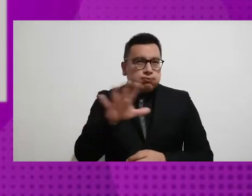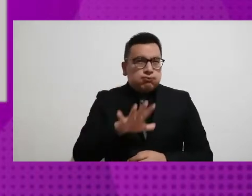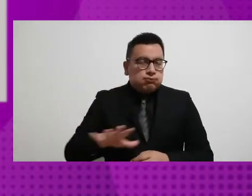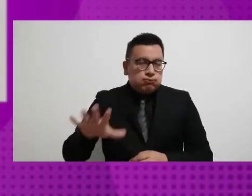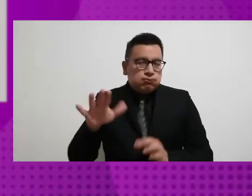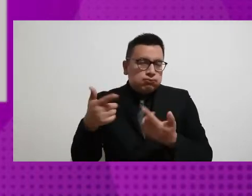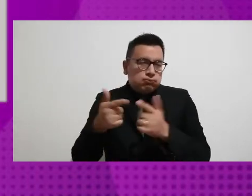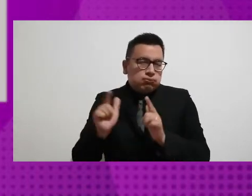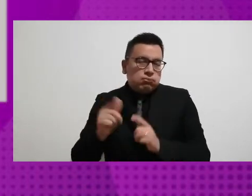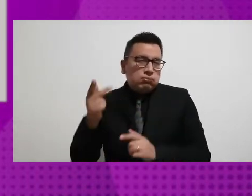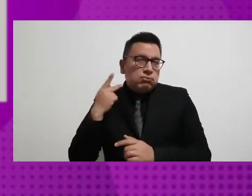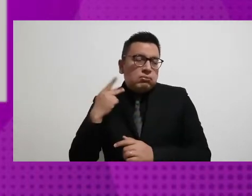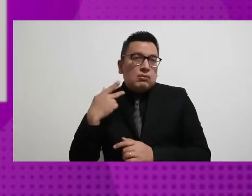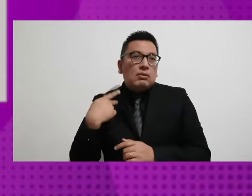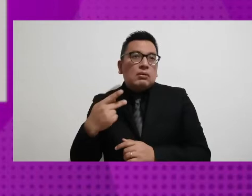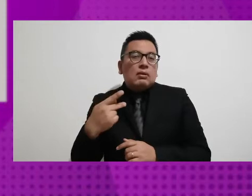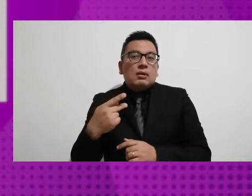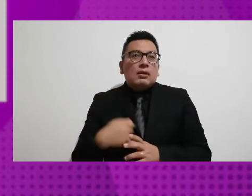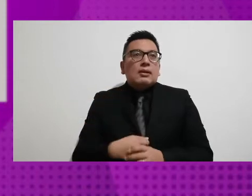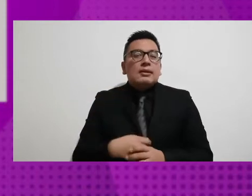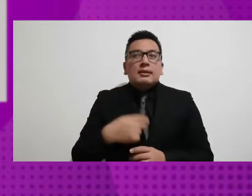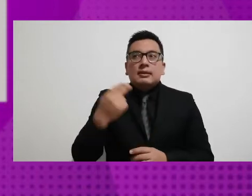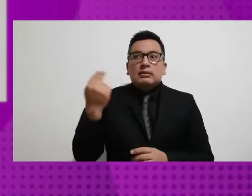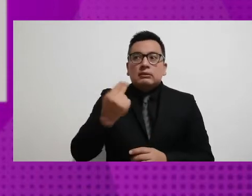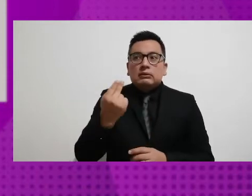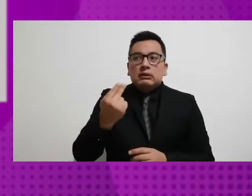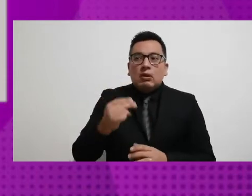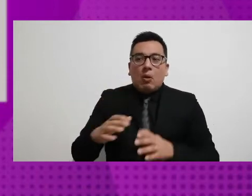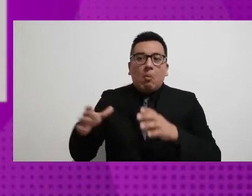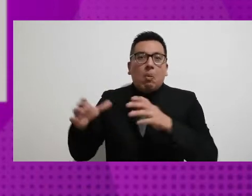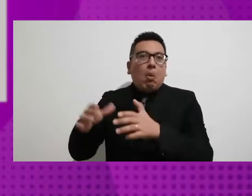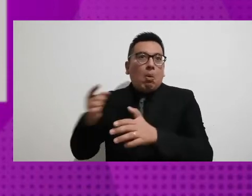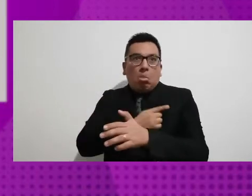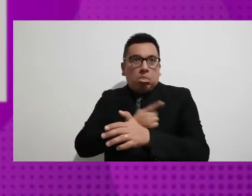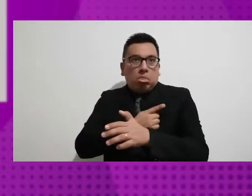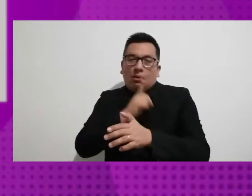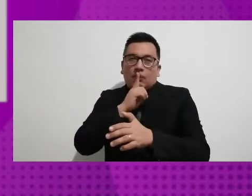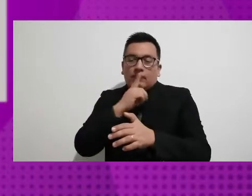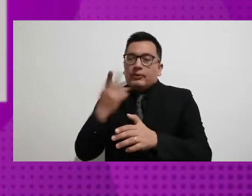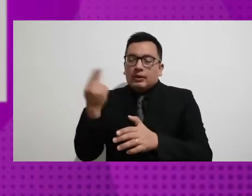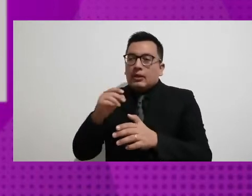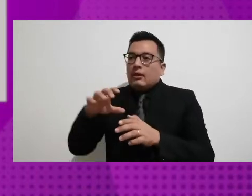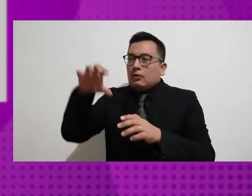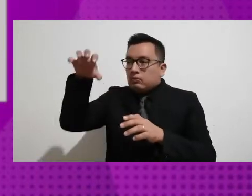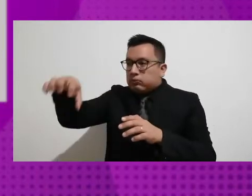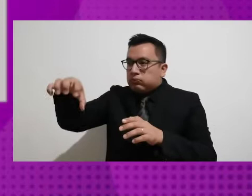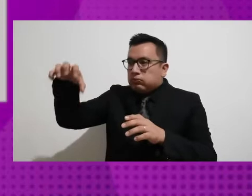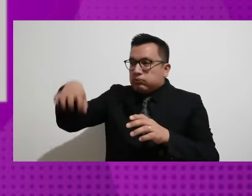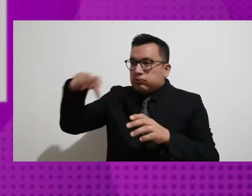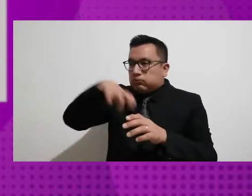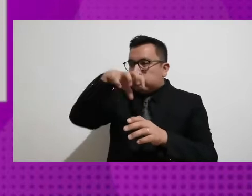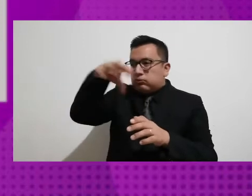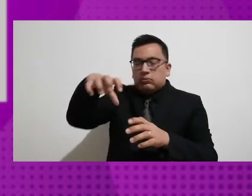una organización esté formada a su vez por varias agrupaciones o varias instituciones.